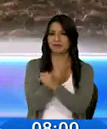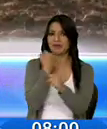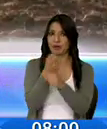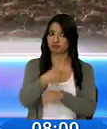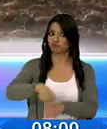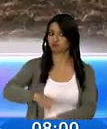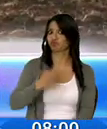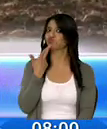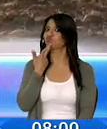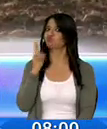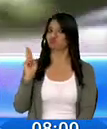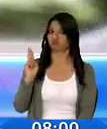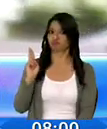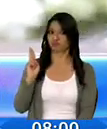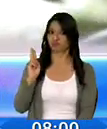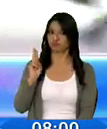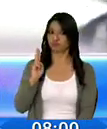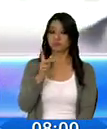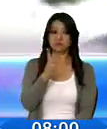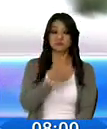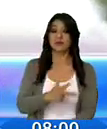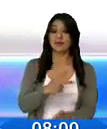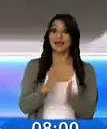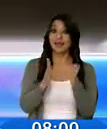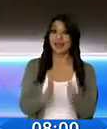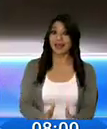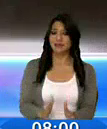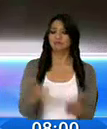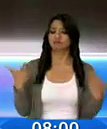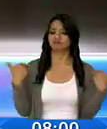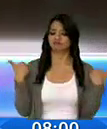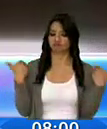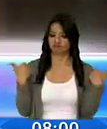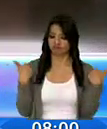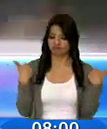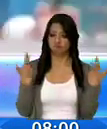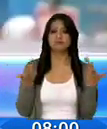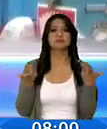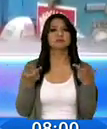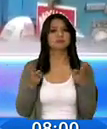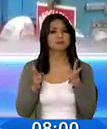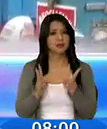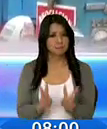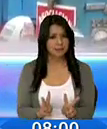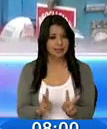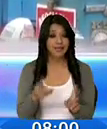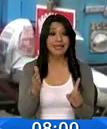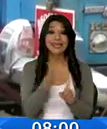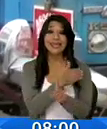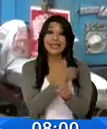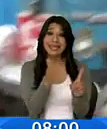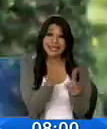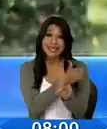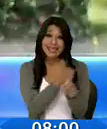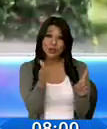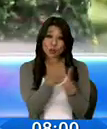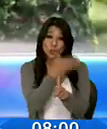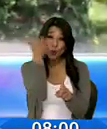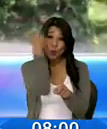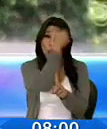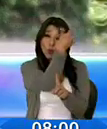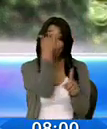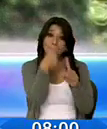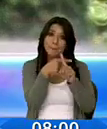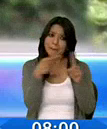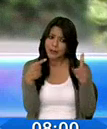rebeldía. Creo que un carchense se caracteriza por ser alegre, también por ser ingenuo, pero la ingenuidad radica en una cosa: en